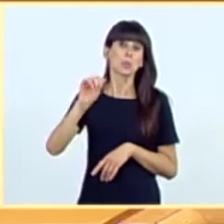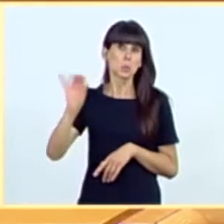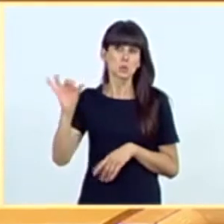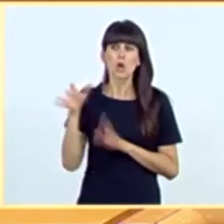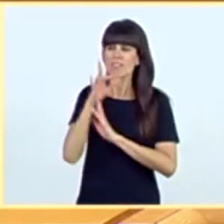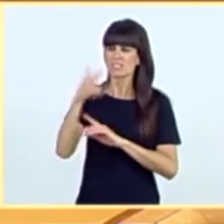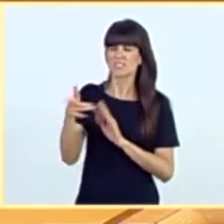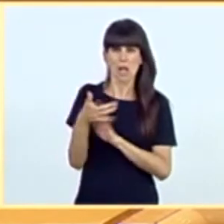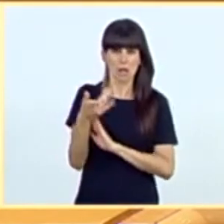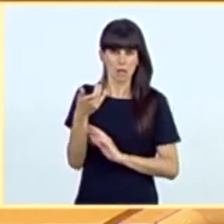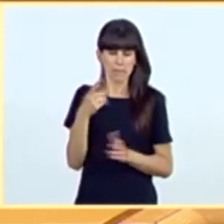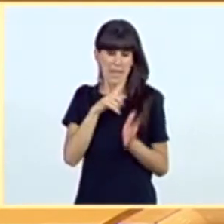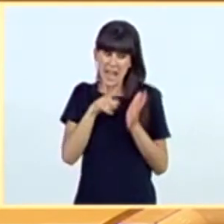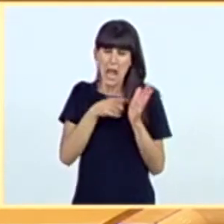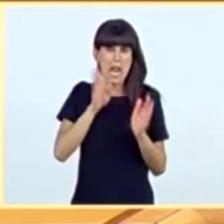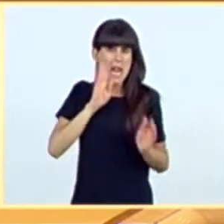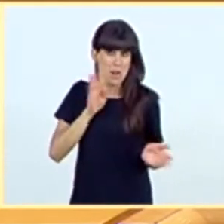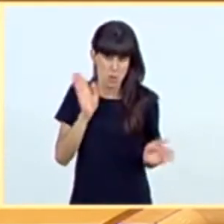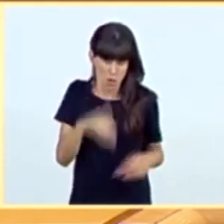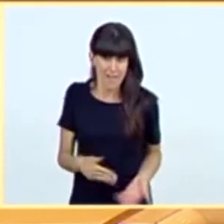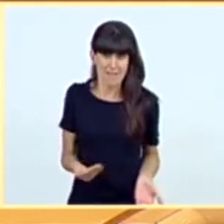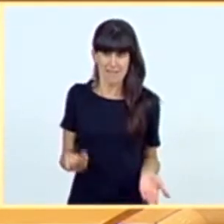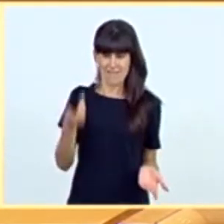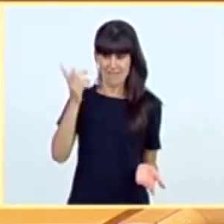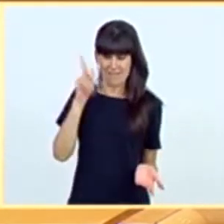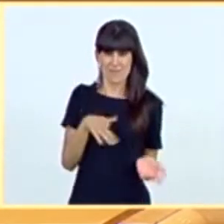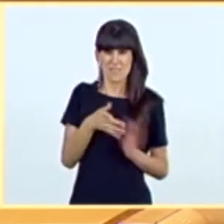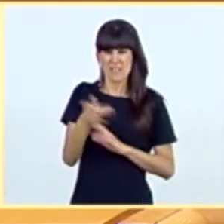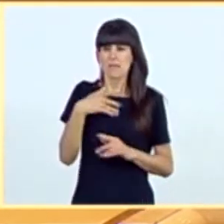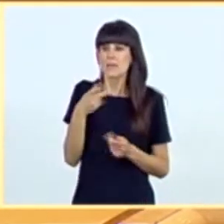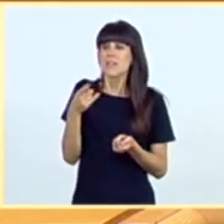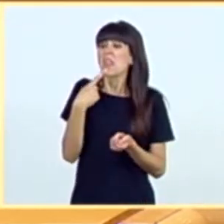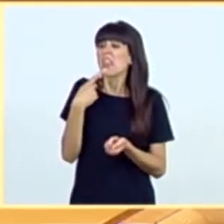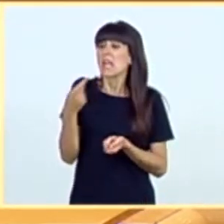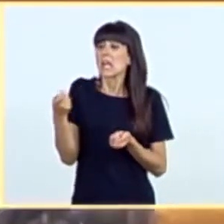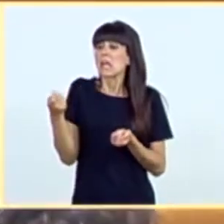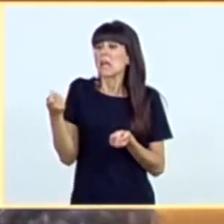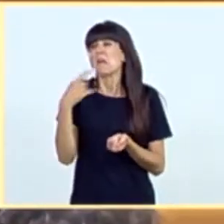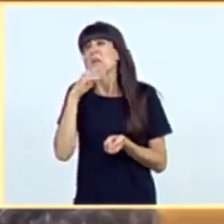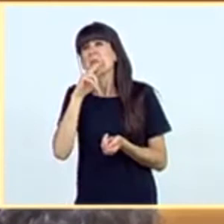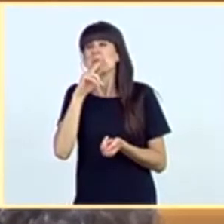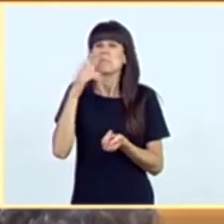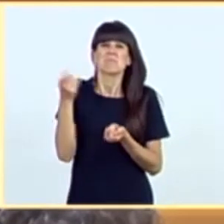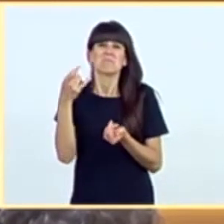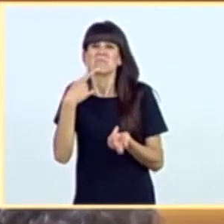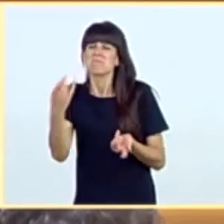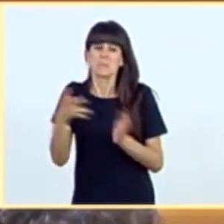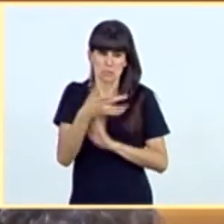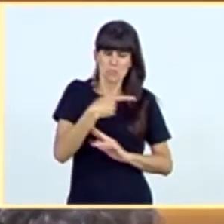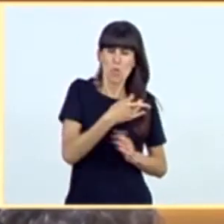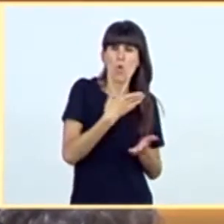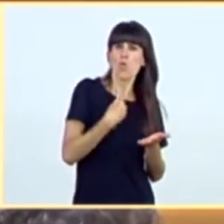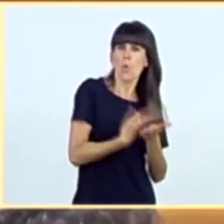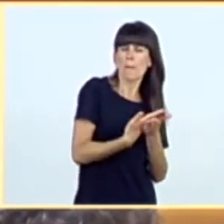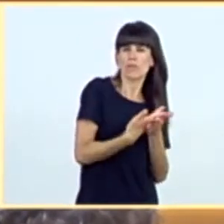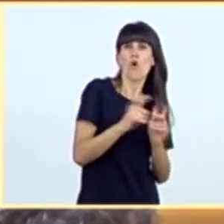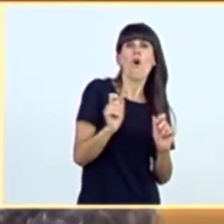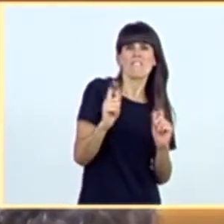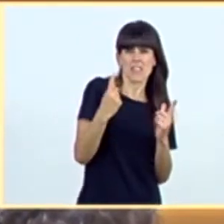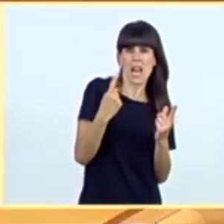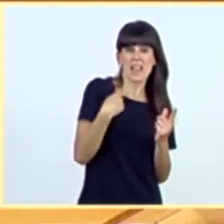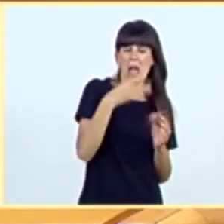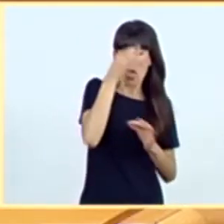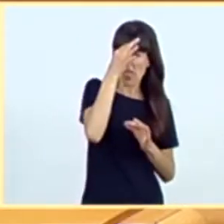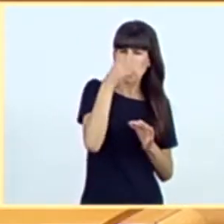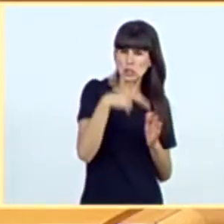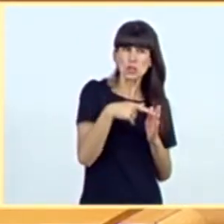e inmorales. Usted lee argumentarios y eslóganes. Yo le estoy trayendo documentos oficiales y datos contrastados, señoría. Y